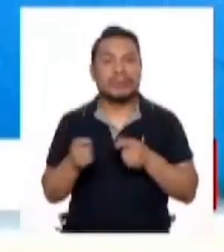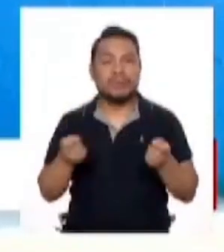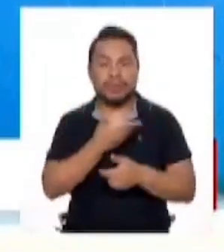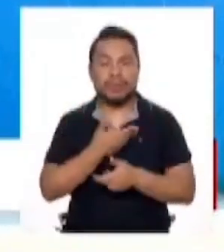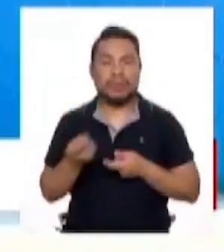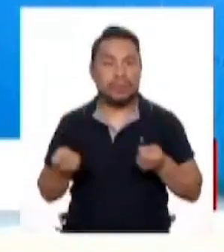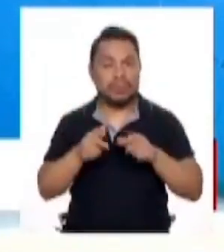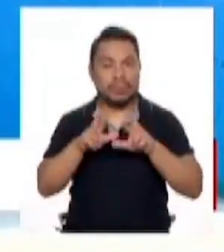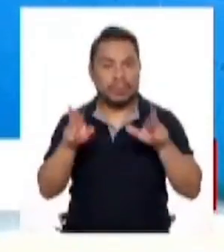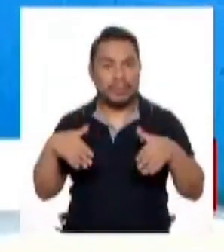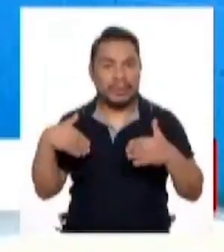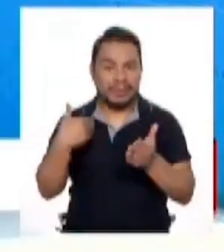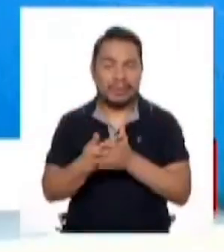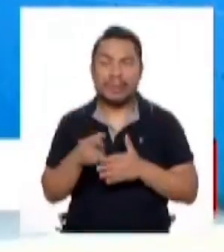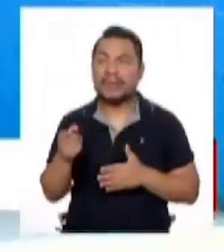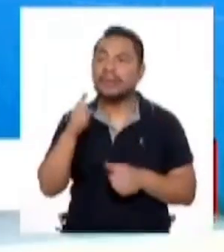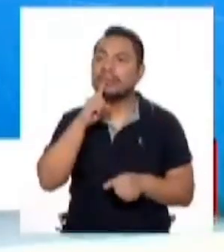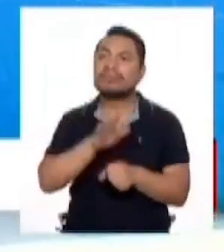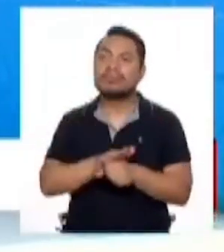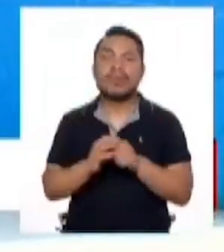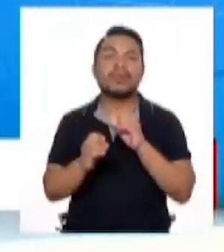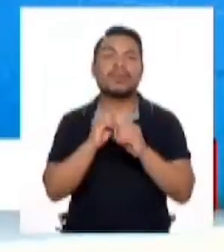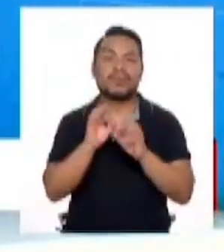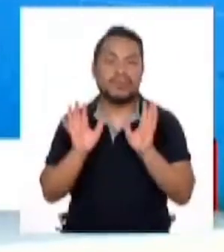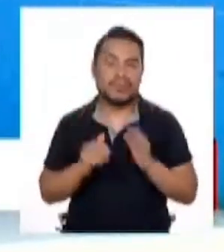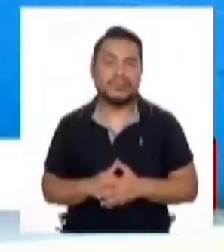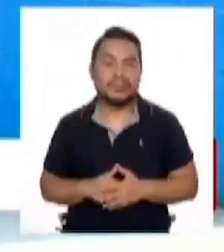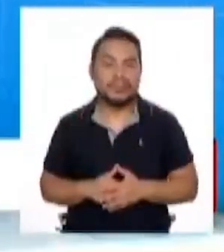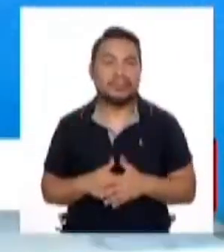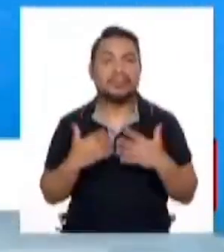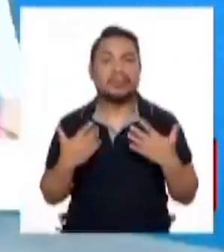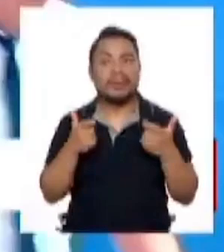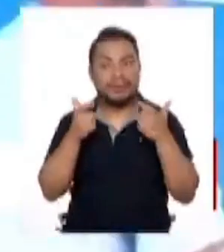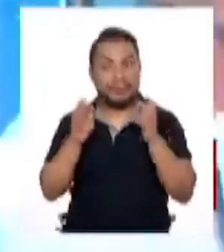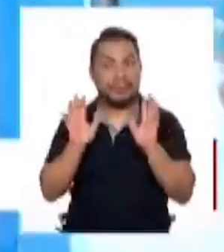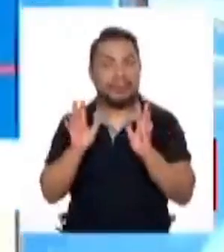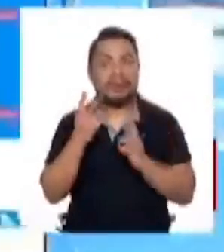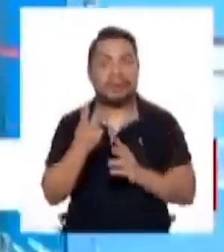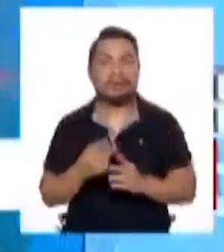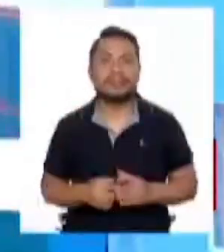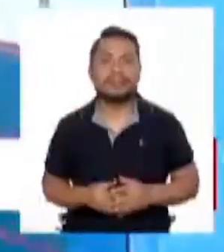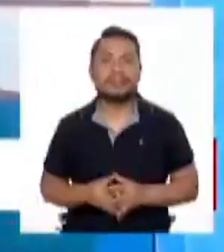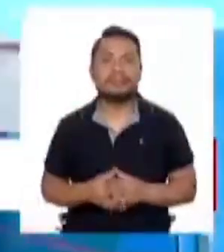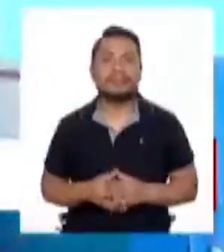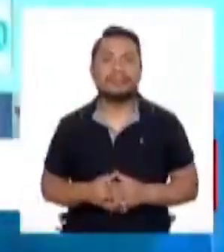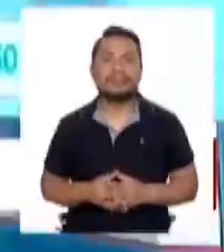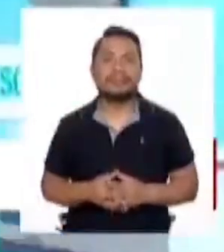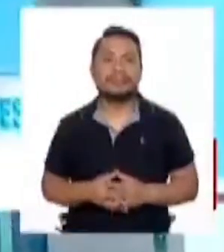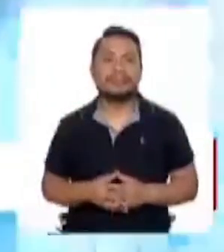llegado y ha prometido dar solución a todo. Estaremos fiscalizando.